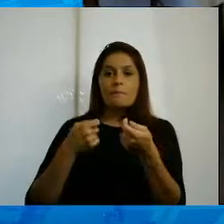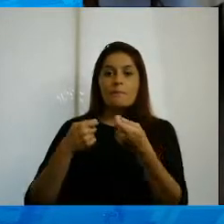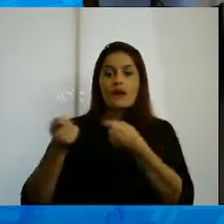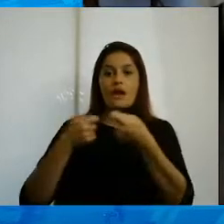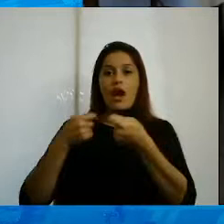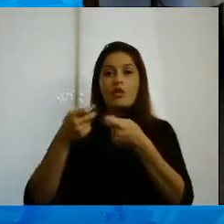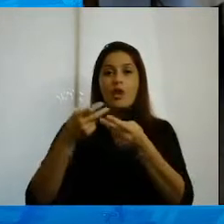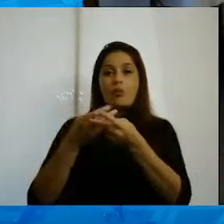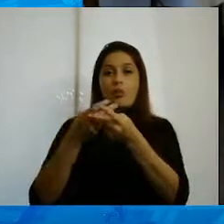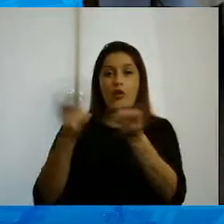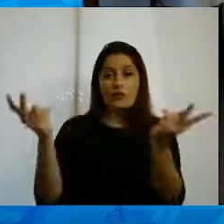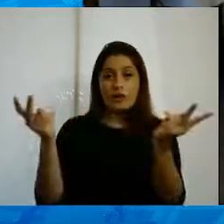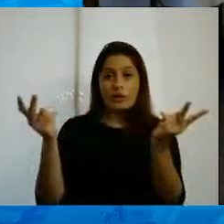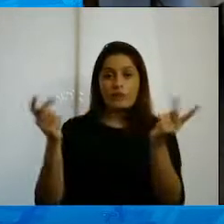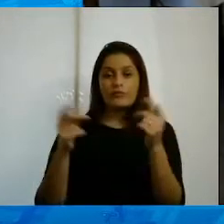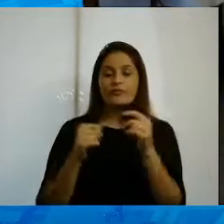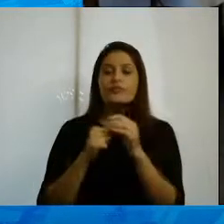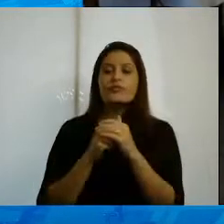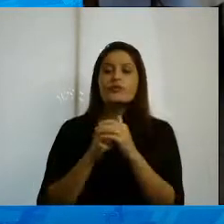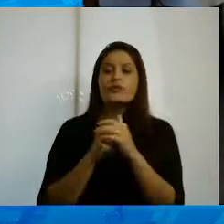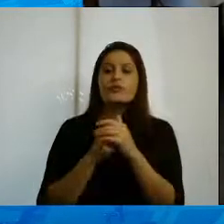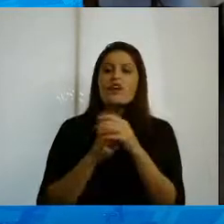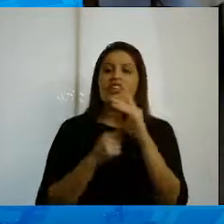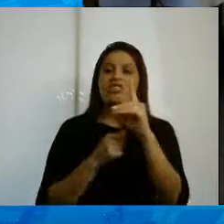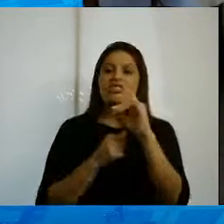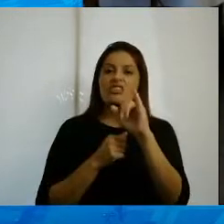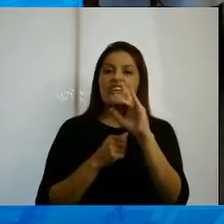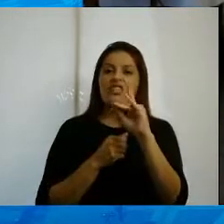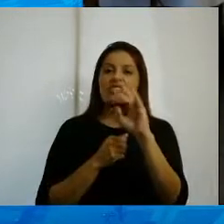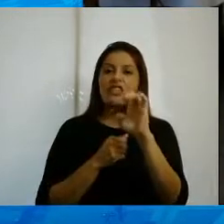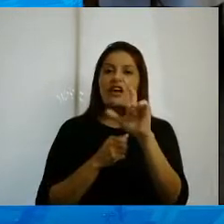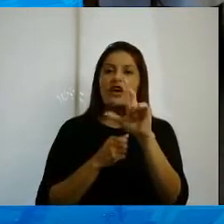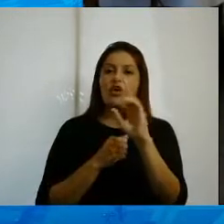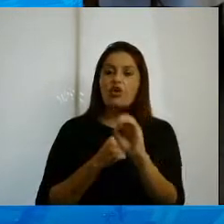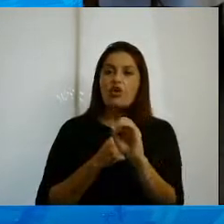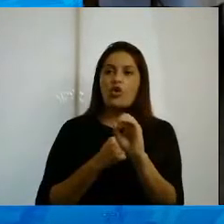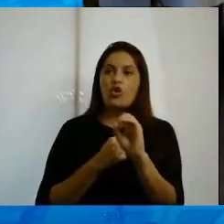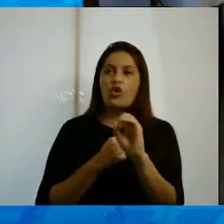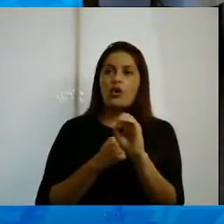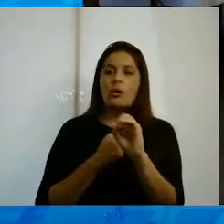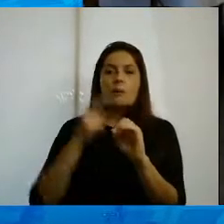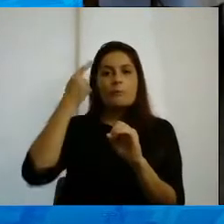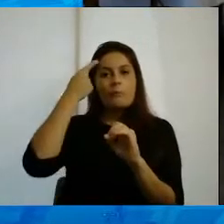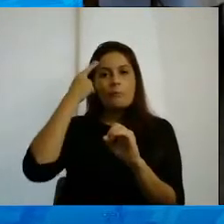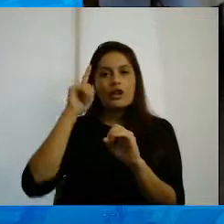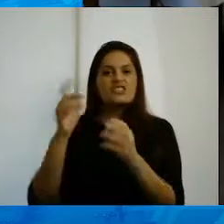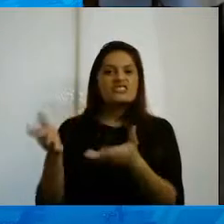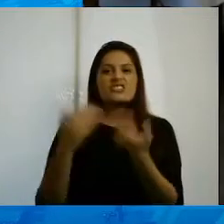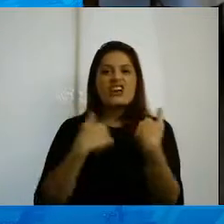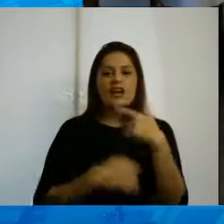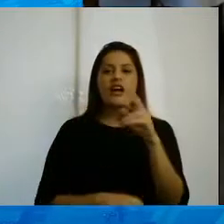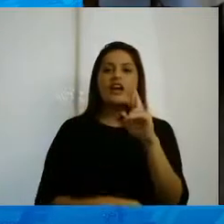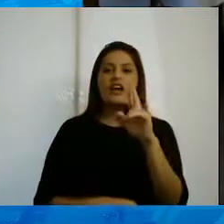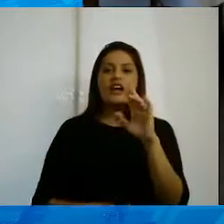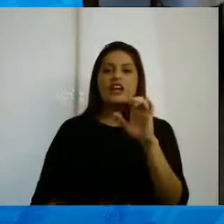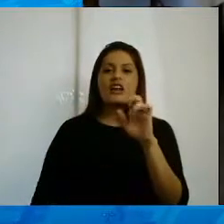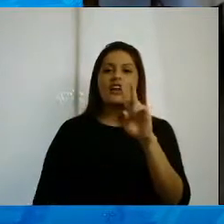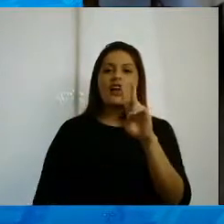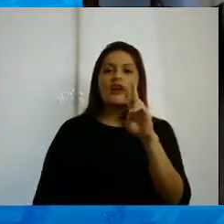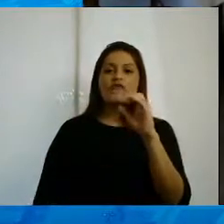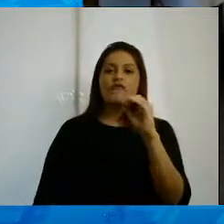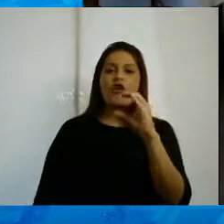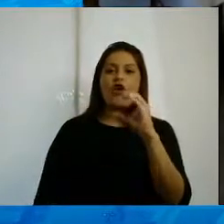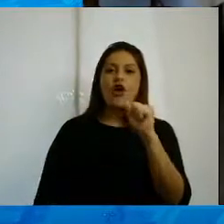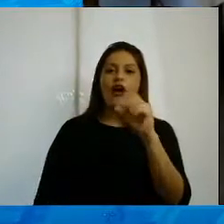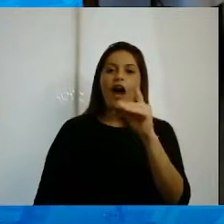de gran ayuda y gran necesidad, pero esta fue revocada. Sería importante que nos comentaran por qué fueron revocados